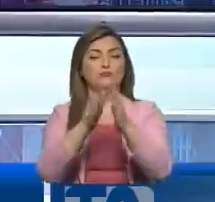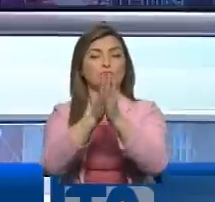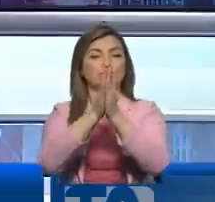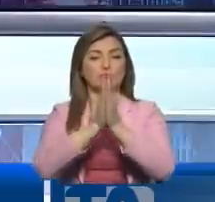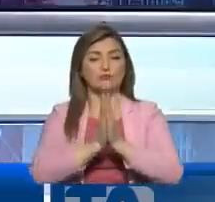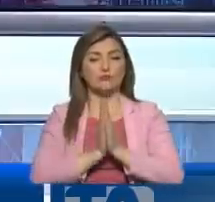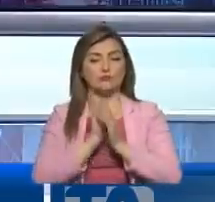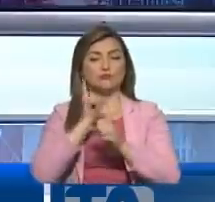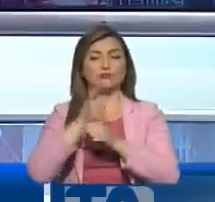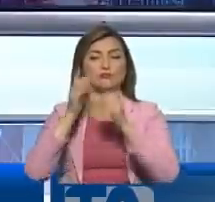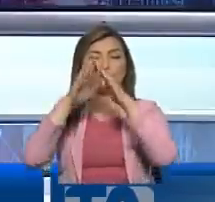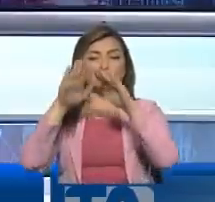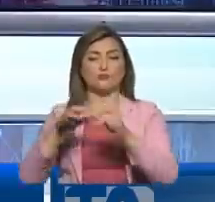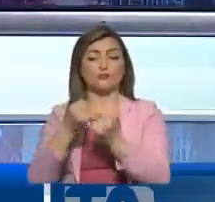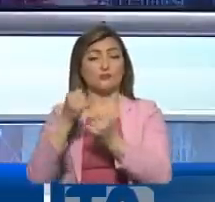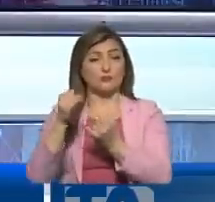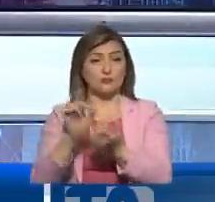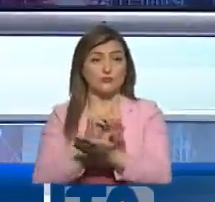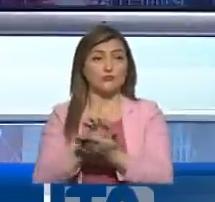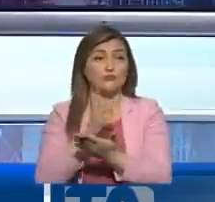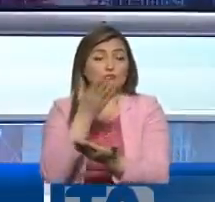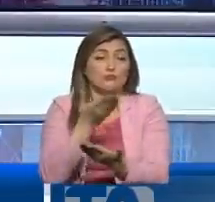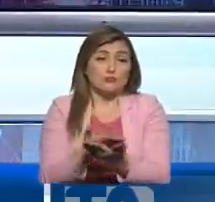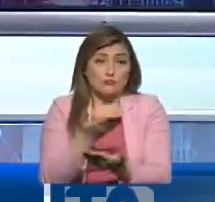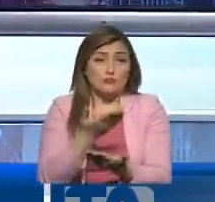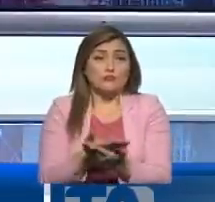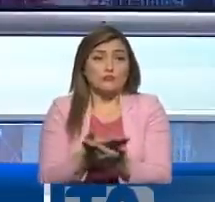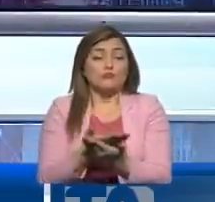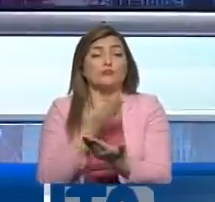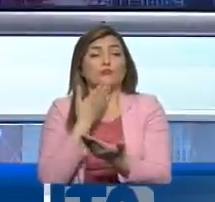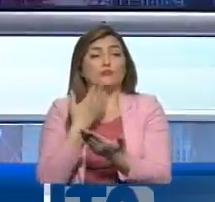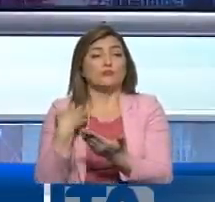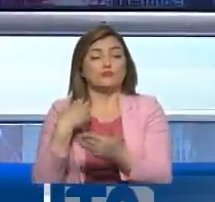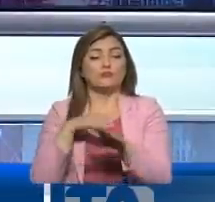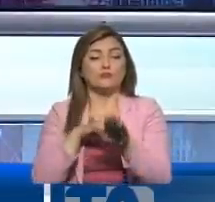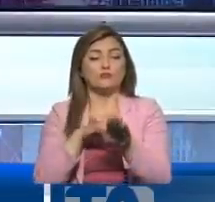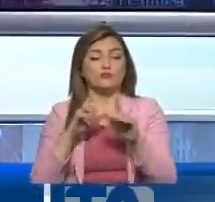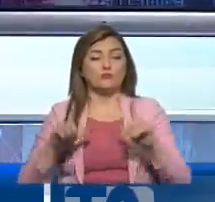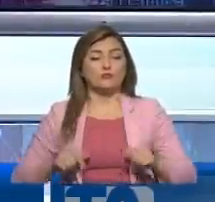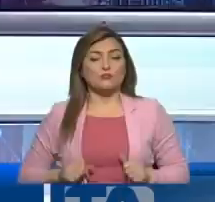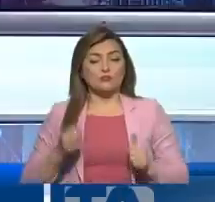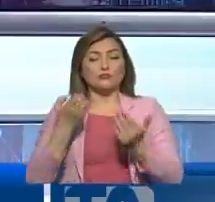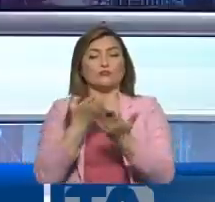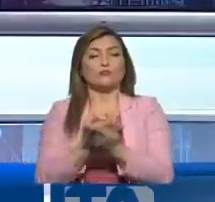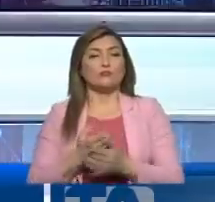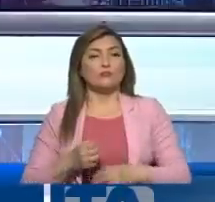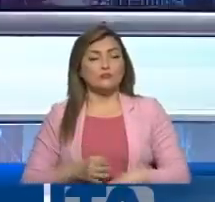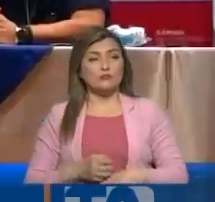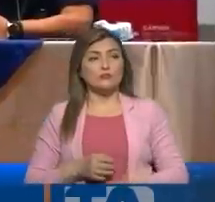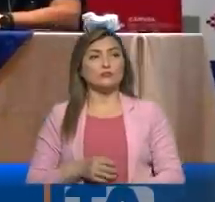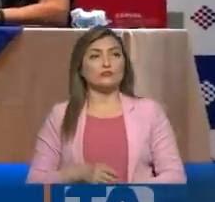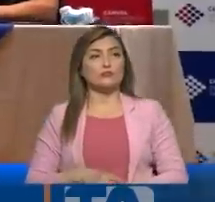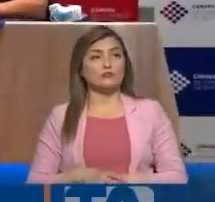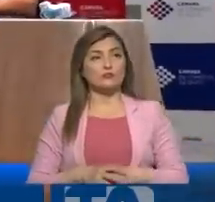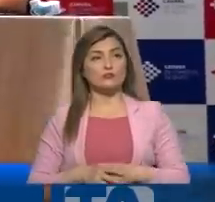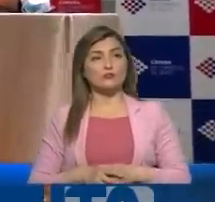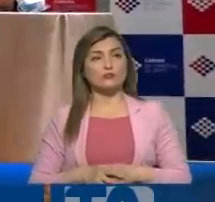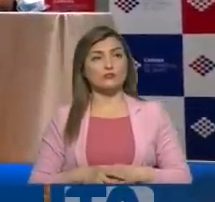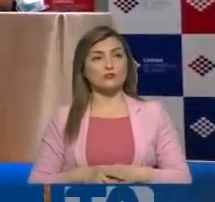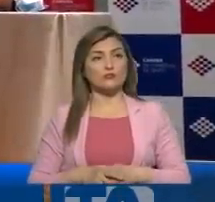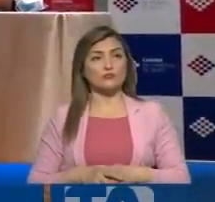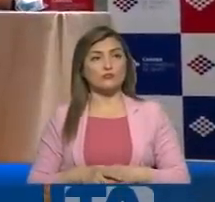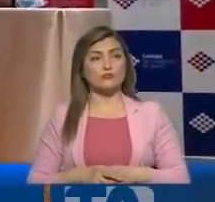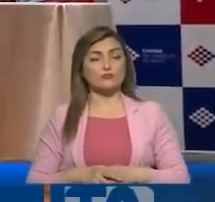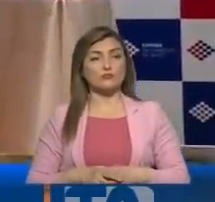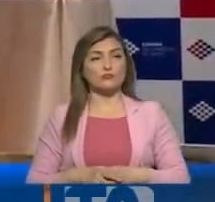eliminación del confinamiento de fin de semana y proponen medidas eficaces que garanticen salud y economía. Su